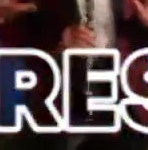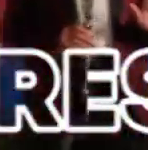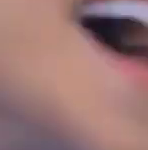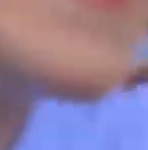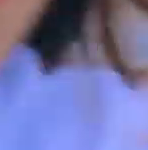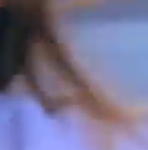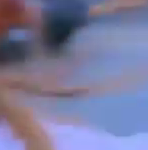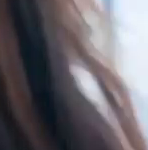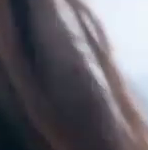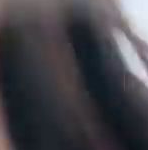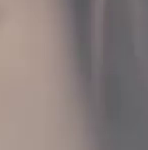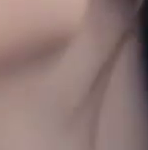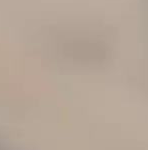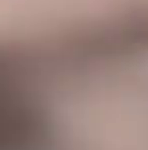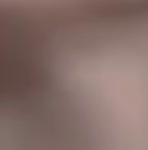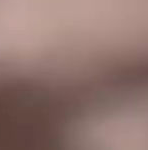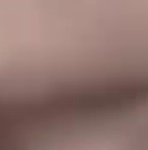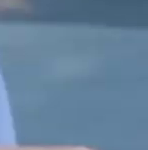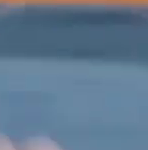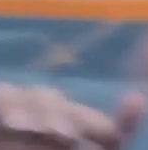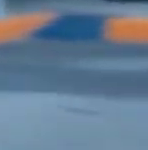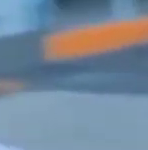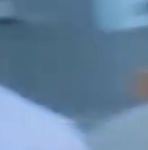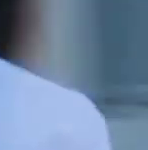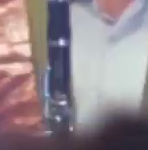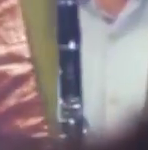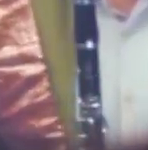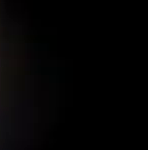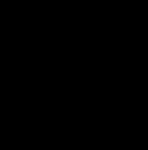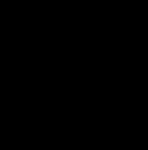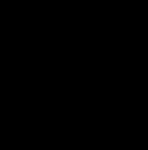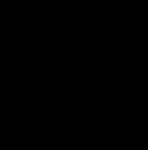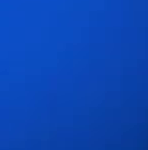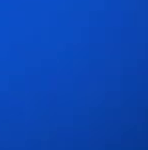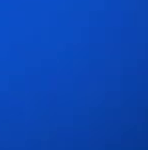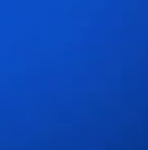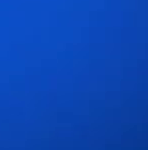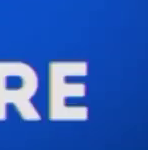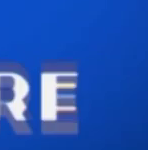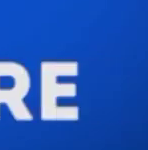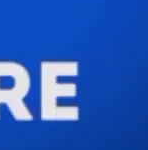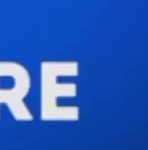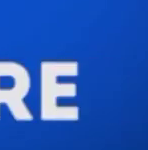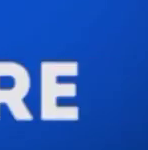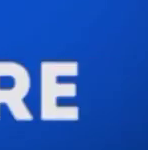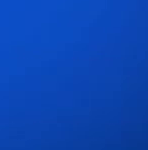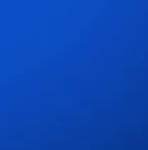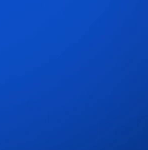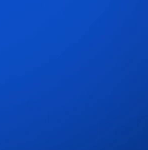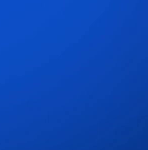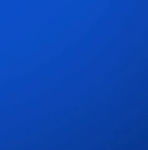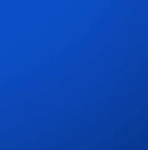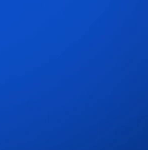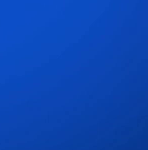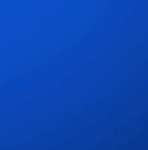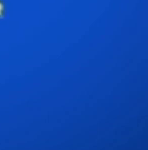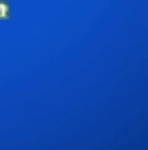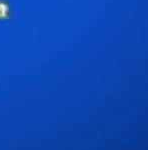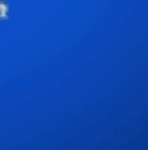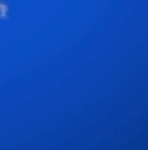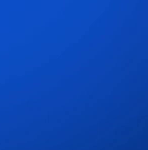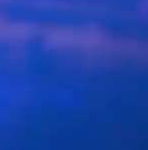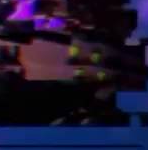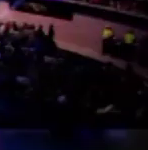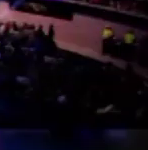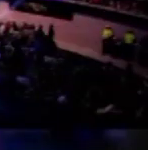Muy pronto estaremos arrolladores. Y entre beso y beso decirte que te amo. Próximo sábado 9 de noviembre, la arrolladora Banda de